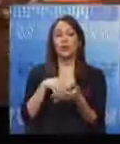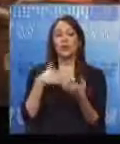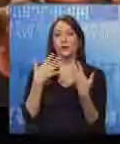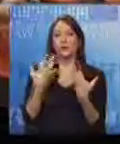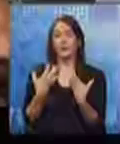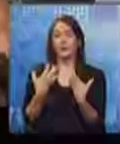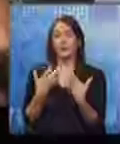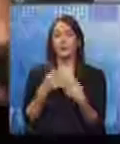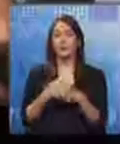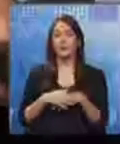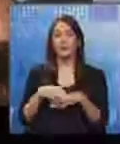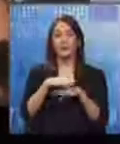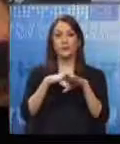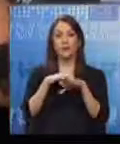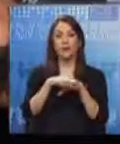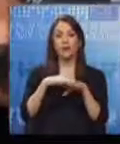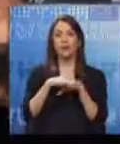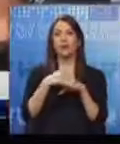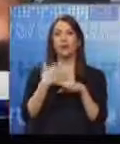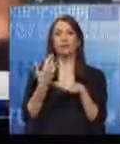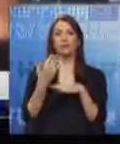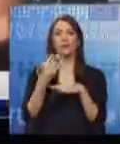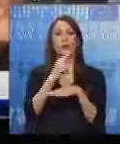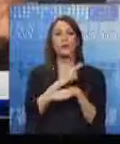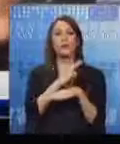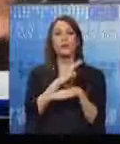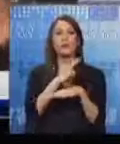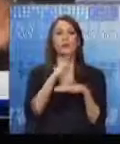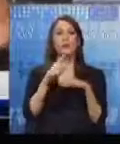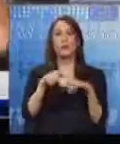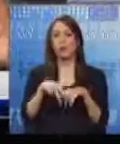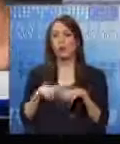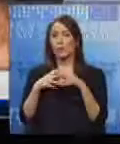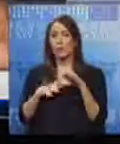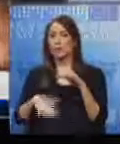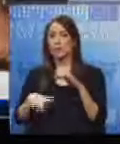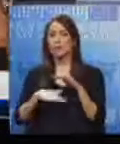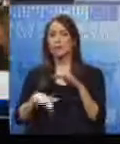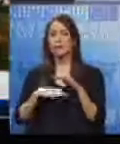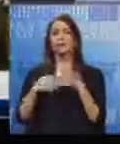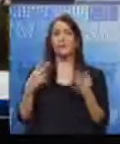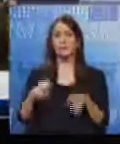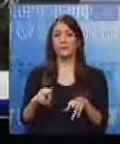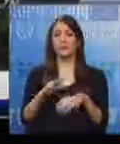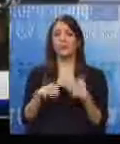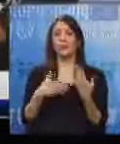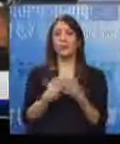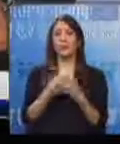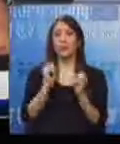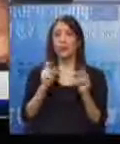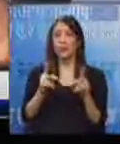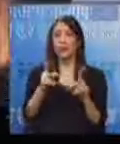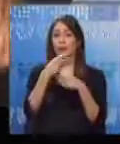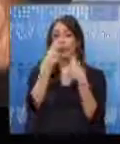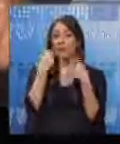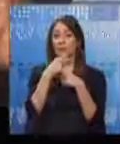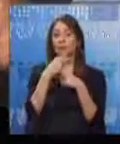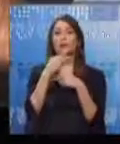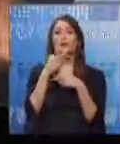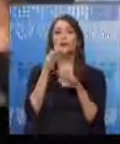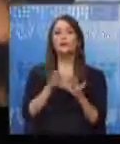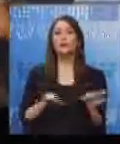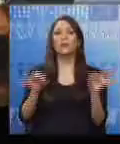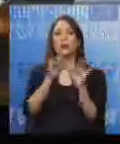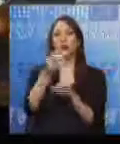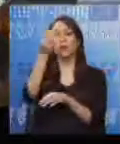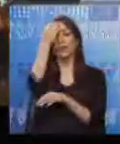estudios. Bachillerato, educación media, educación inicial y educación superior. Para nosotros la verdadera oportunidad de rehabilitación está en